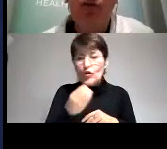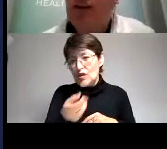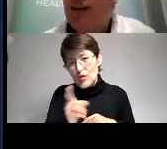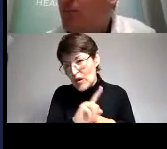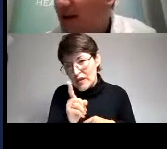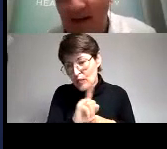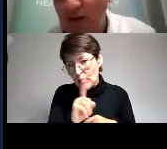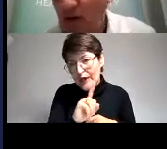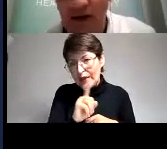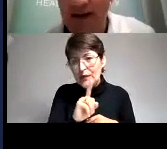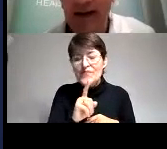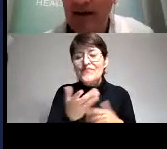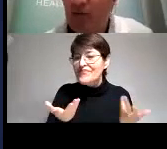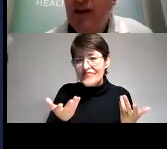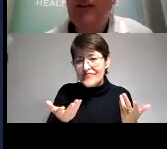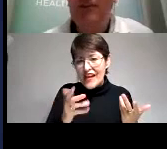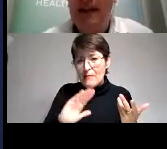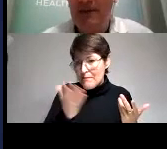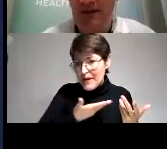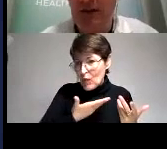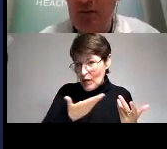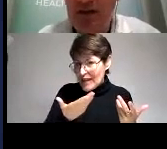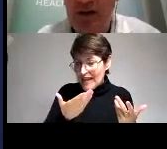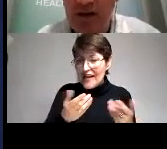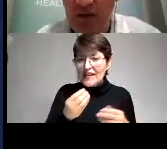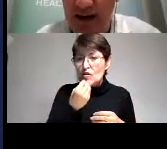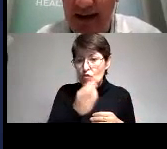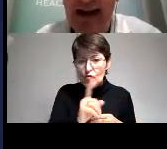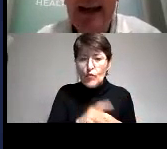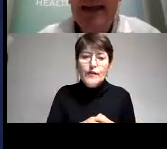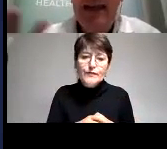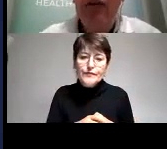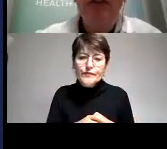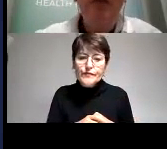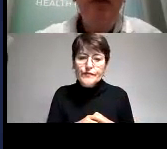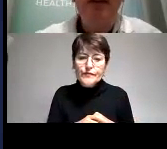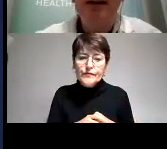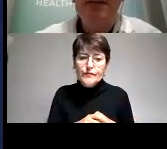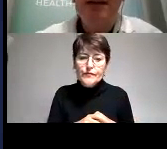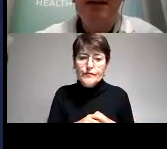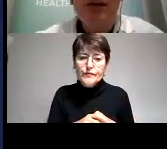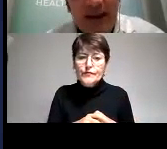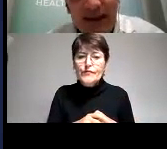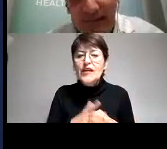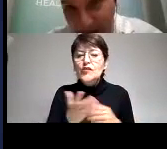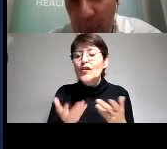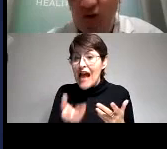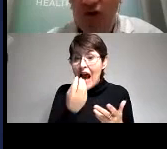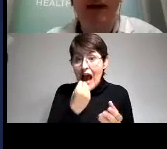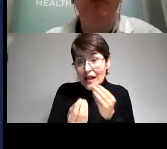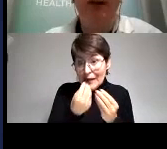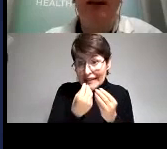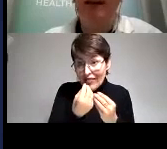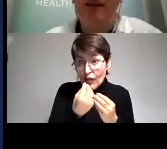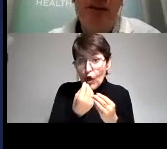van a buscar ser compensados de alguna manera y van a buscar desesperadamente ser compensados de alguna manera. Y si no lo hacemos a través de la alimentación, veremos que